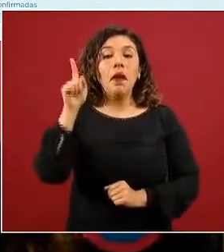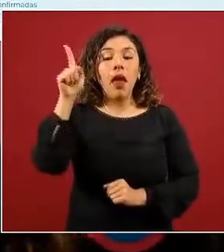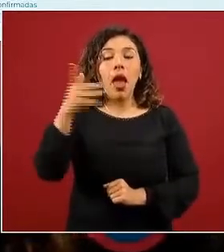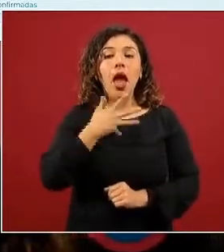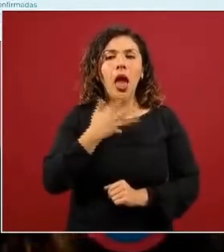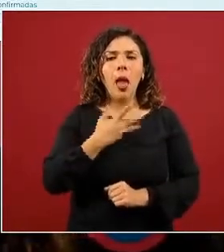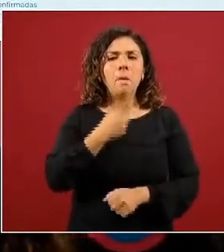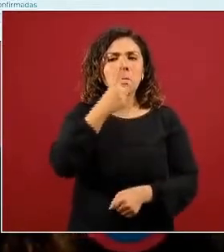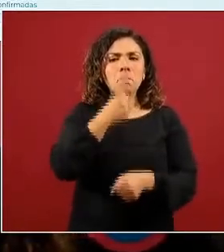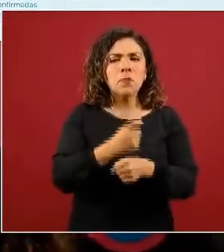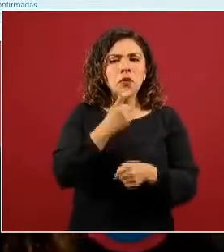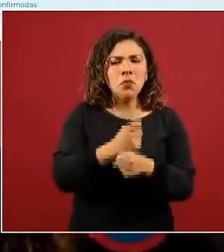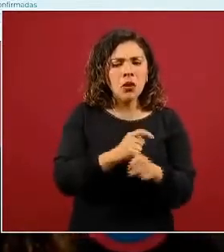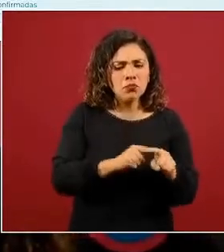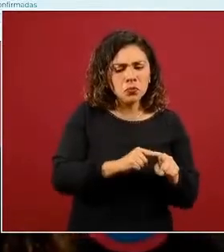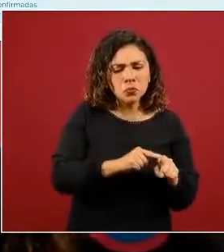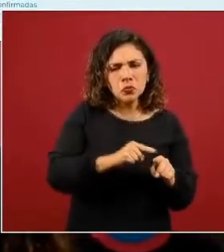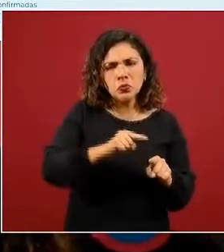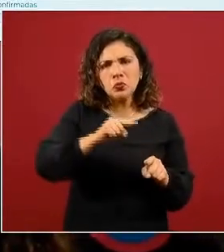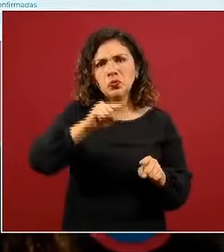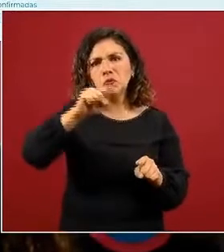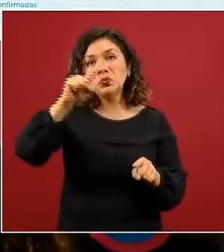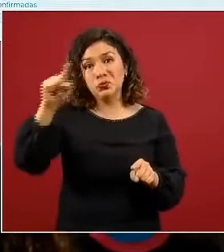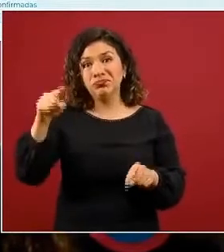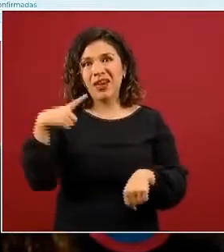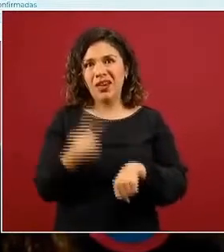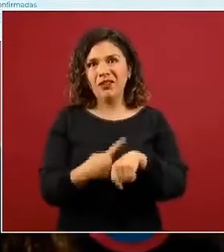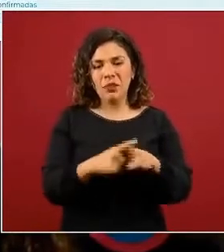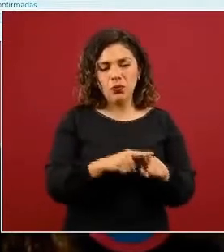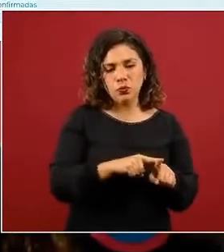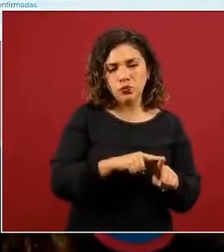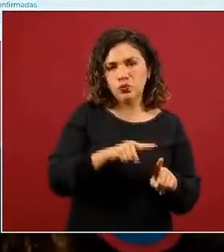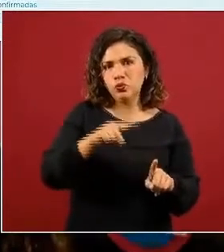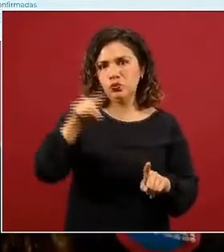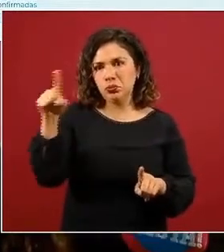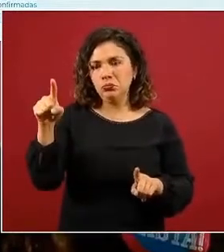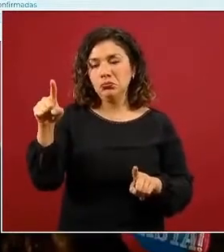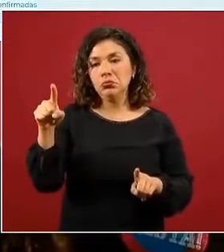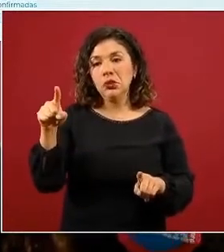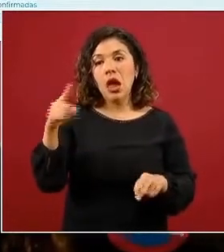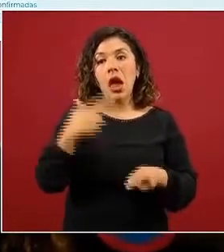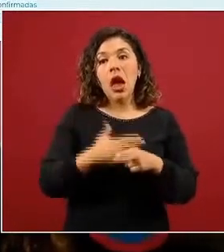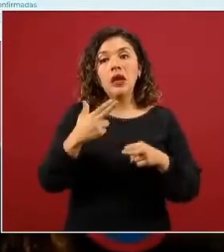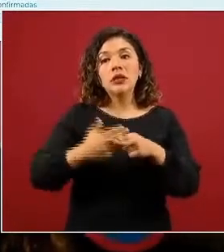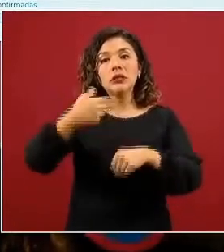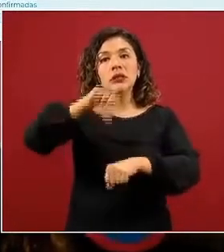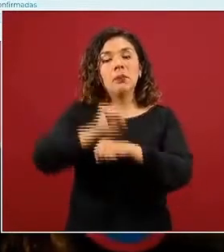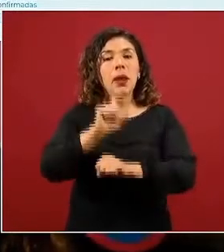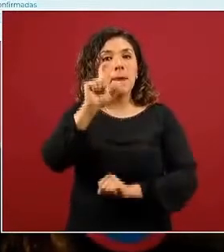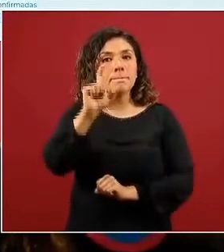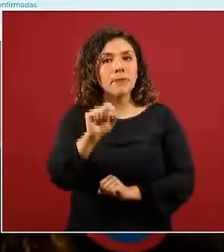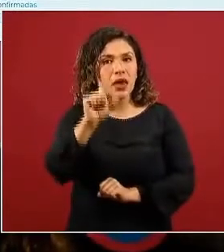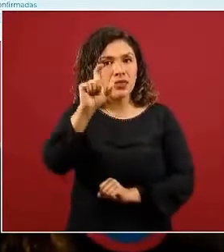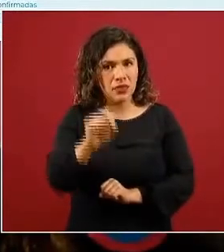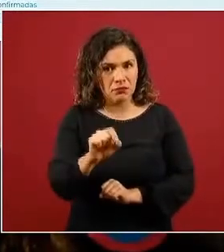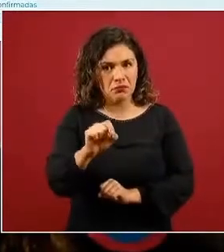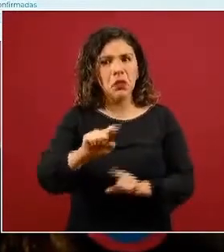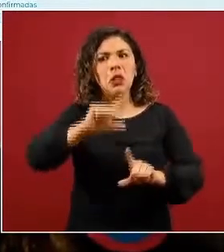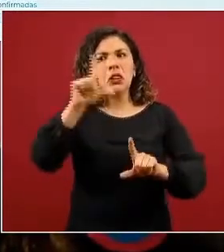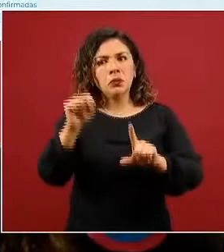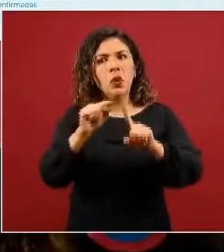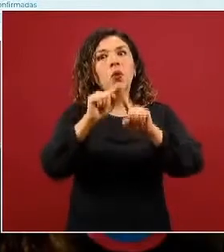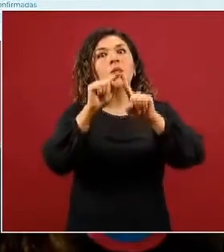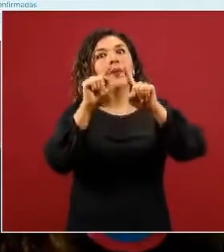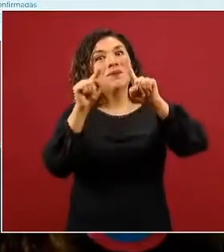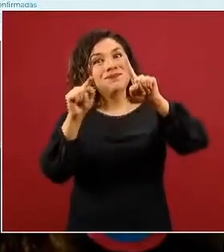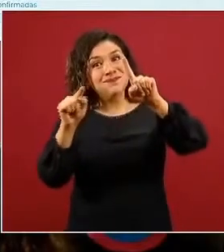una primera ascenso de la epidemia que se proyectó hasta la semana 20, después tuvimos